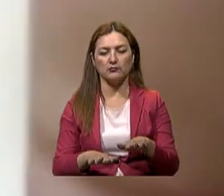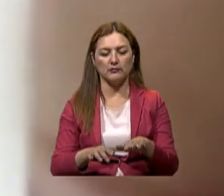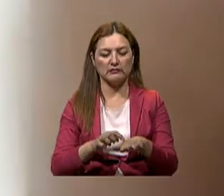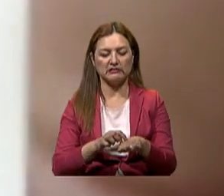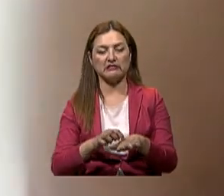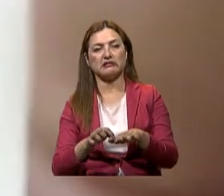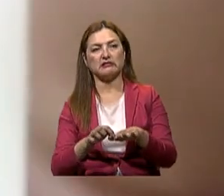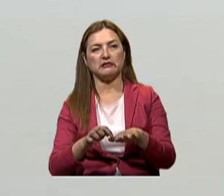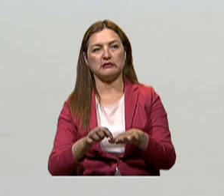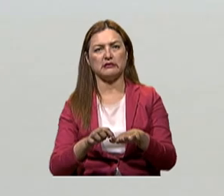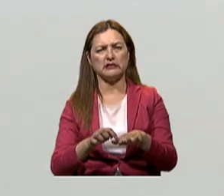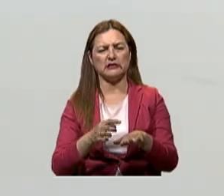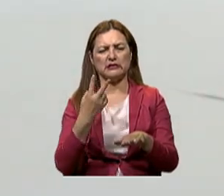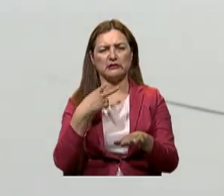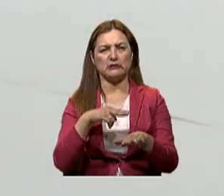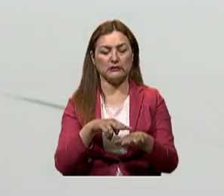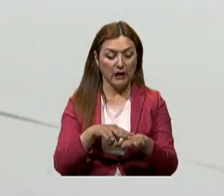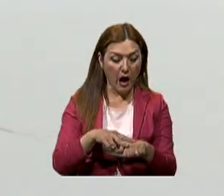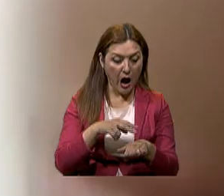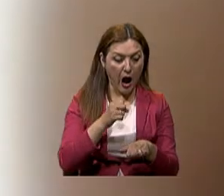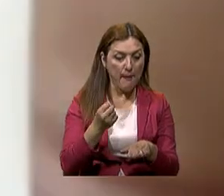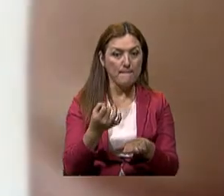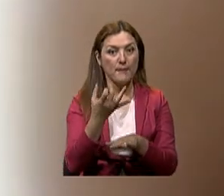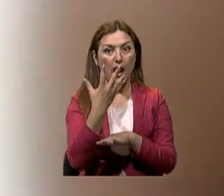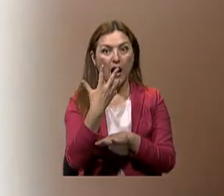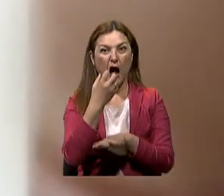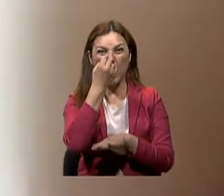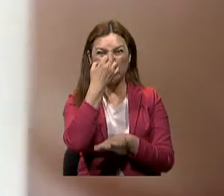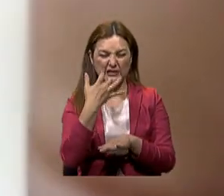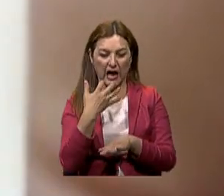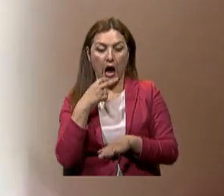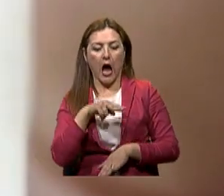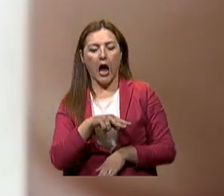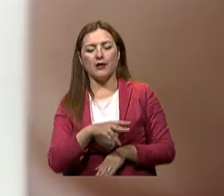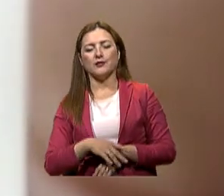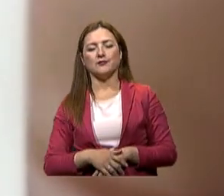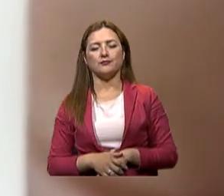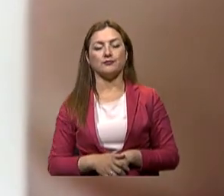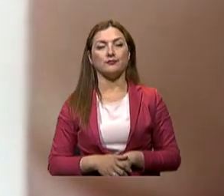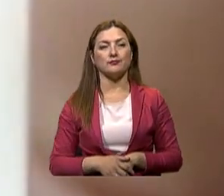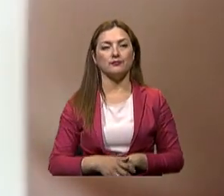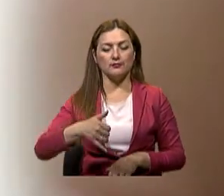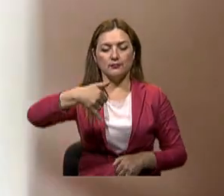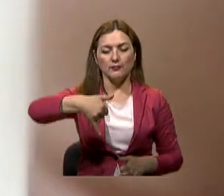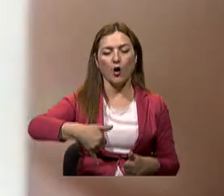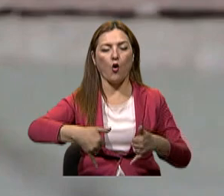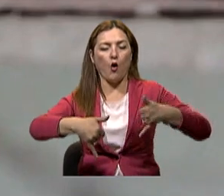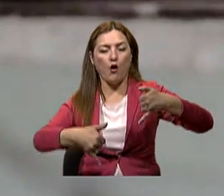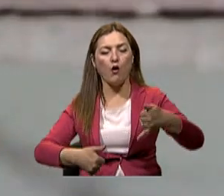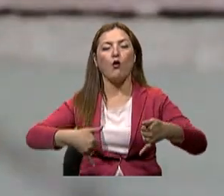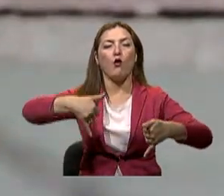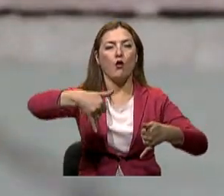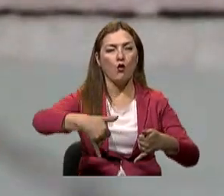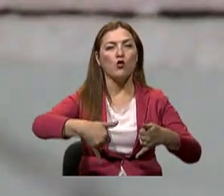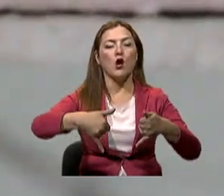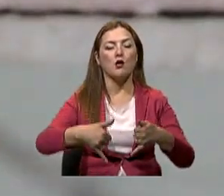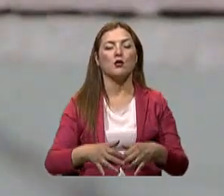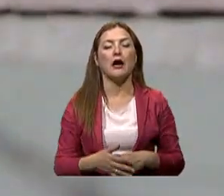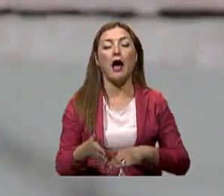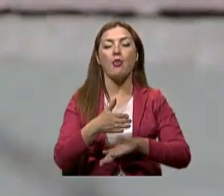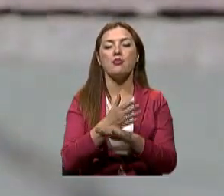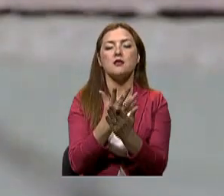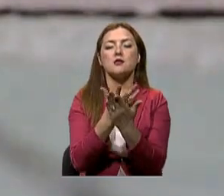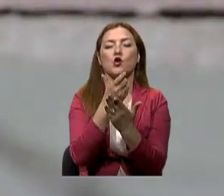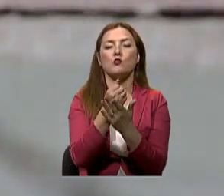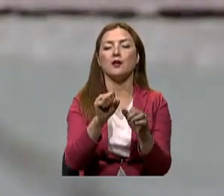nos podemos dar cuenta. Fíjate en los tacones. Yo les recomiendo que sea igualmente de cuero y que sea tacón magnolia. Antes de comprar tu calzado,